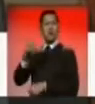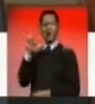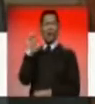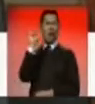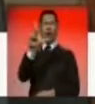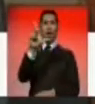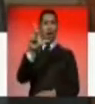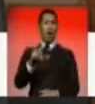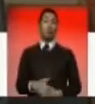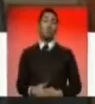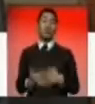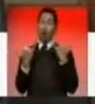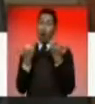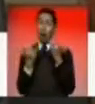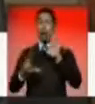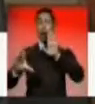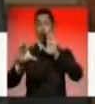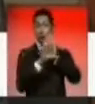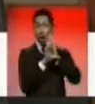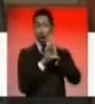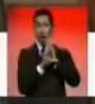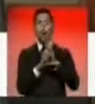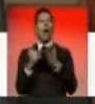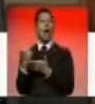valor. Ahora,